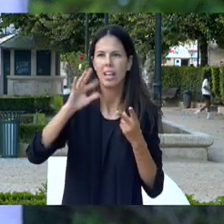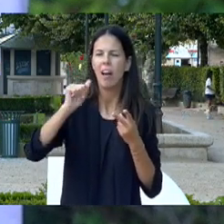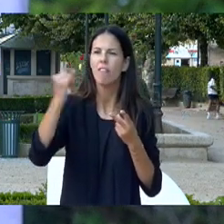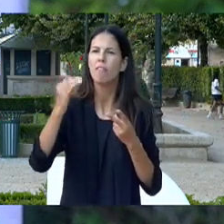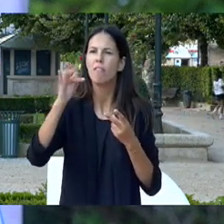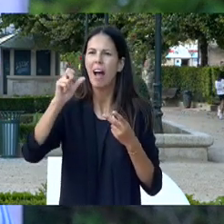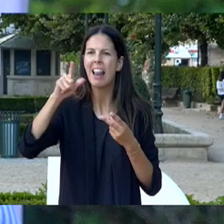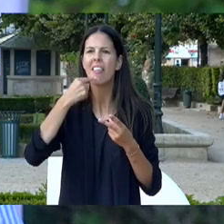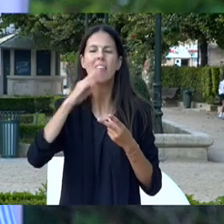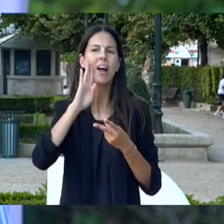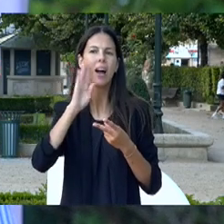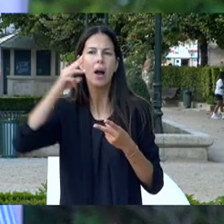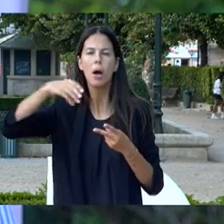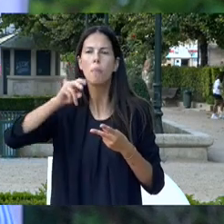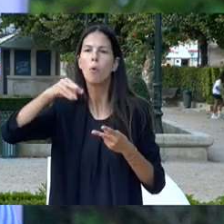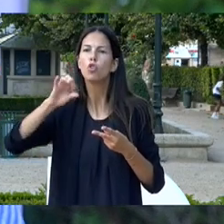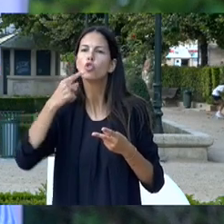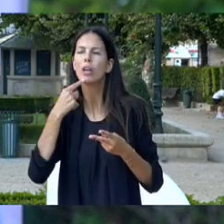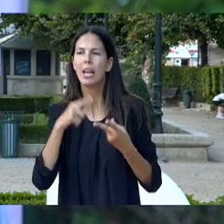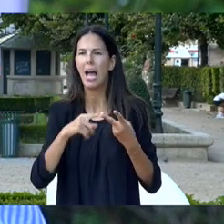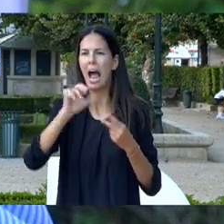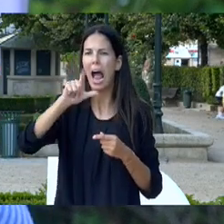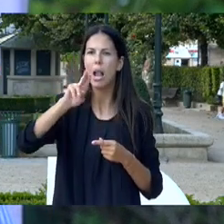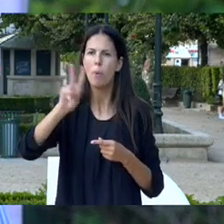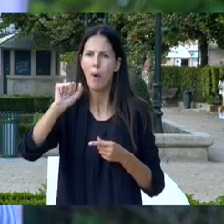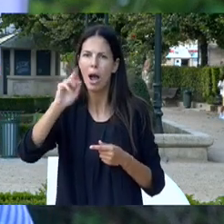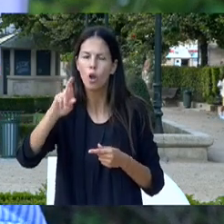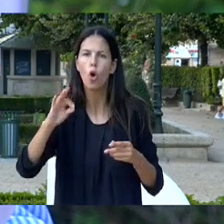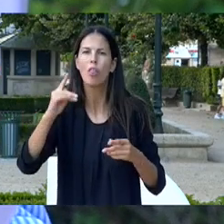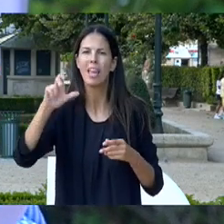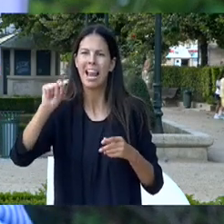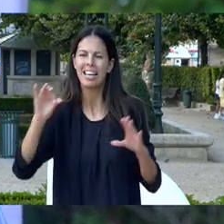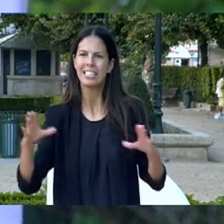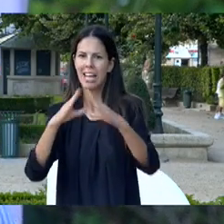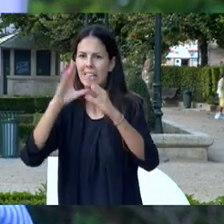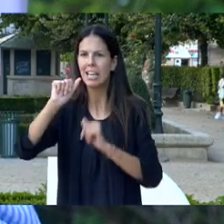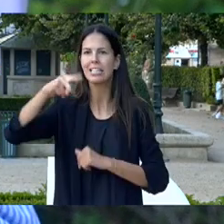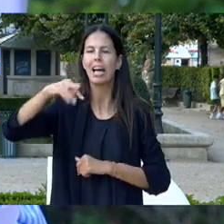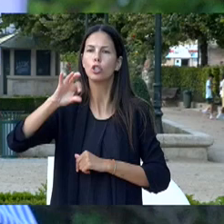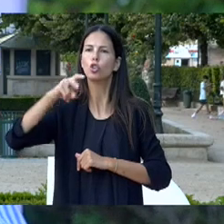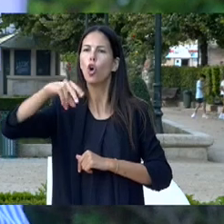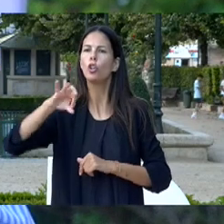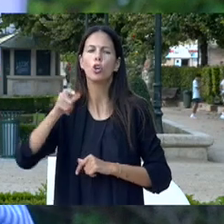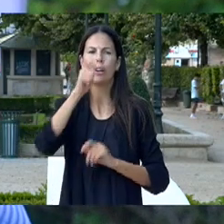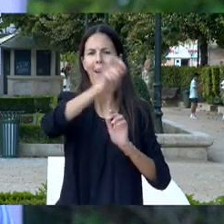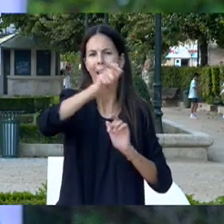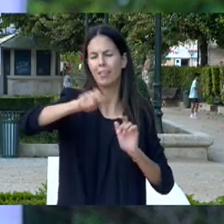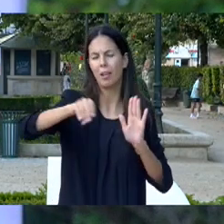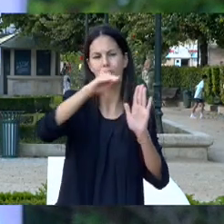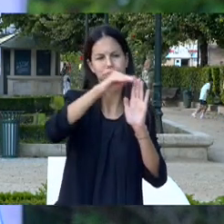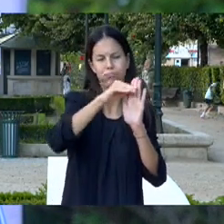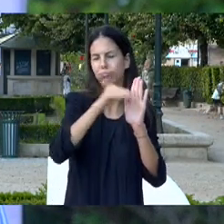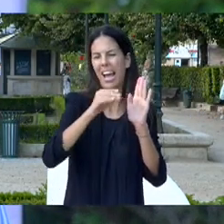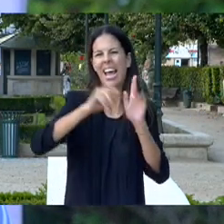antes Monse, Álvaro de las Casas, Antonio Fraguas, xente, vamos, de todo tipo de condición, de